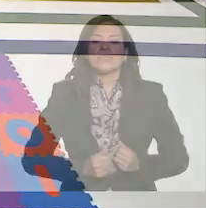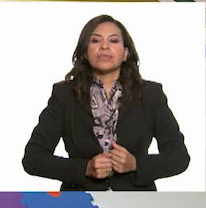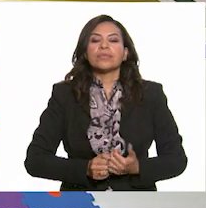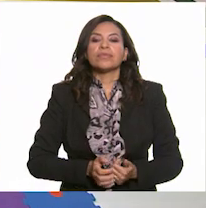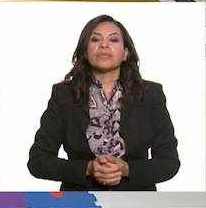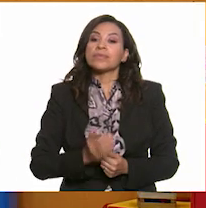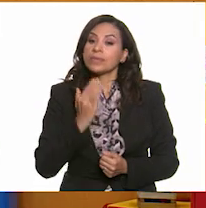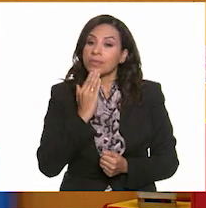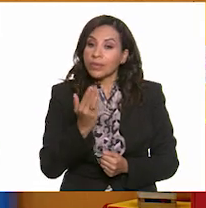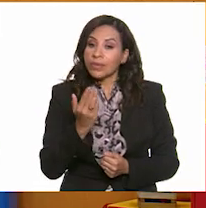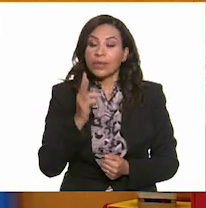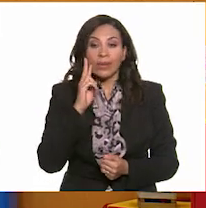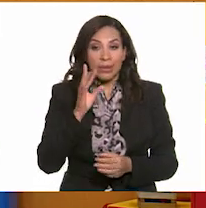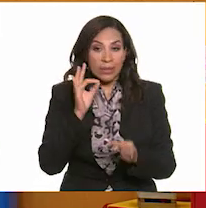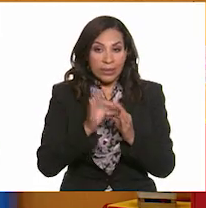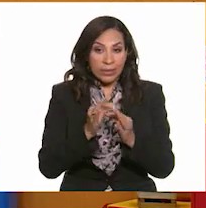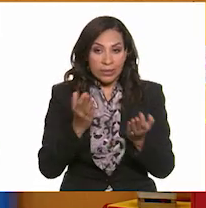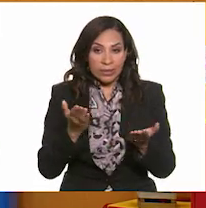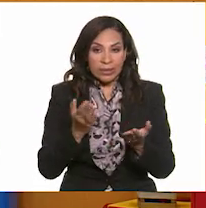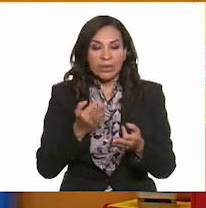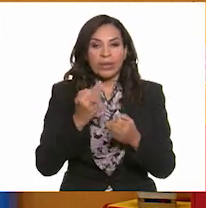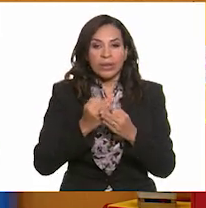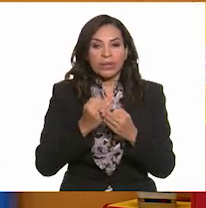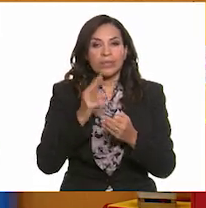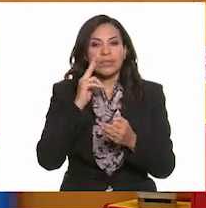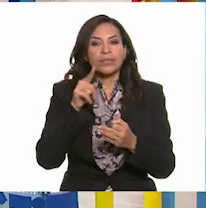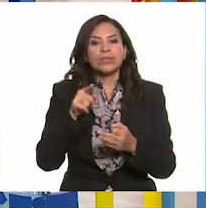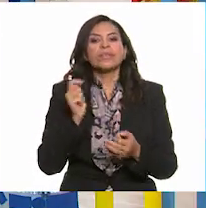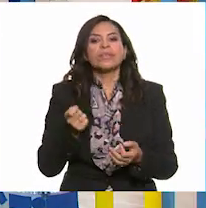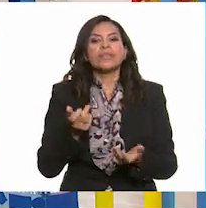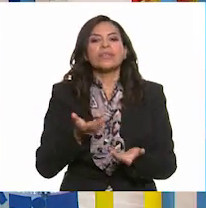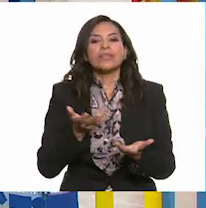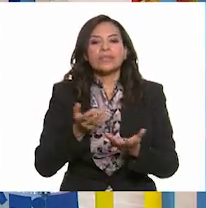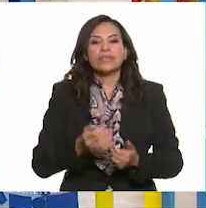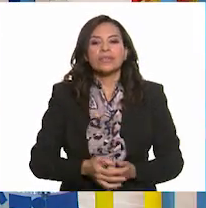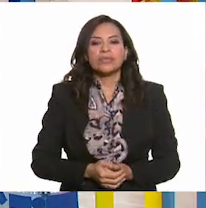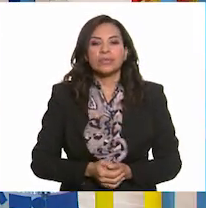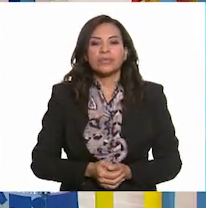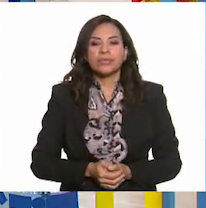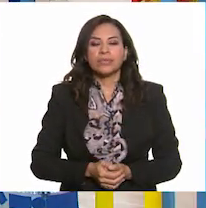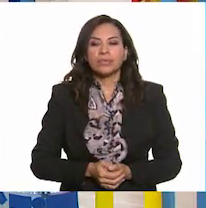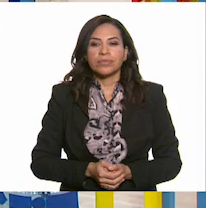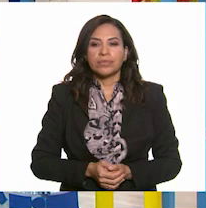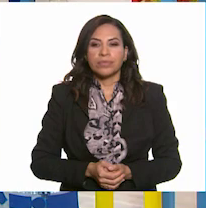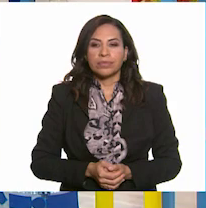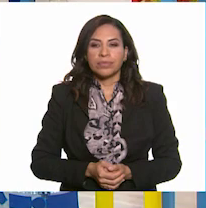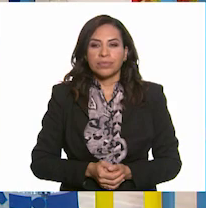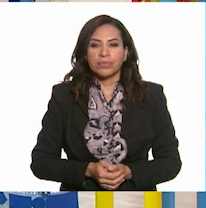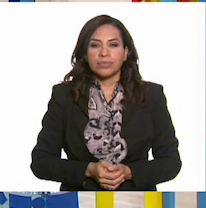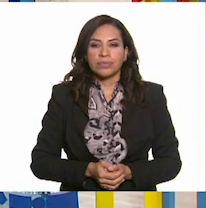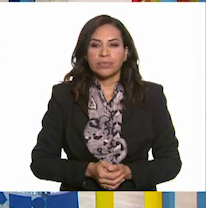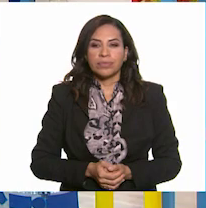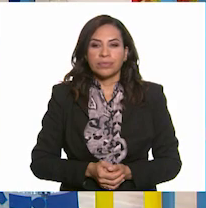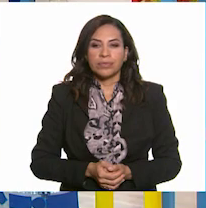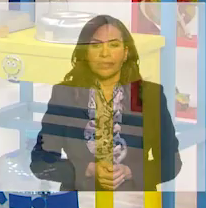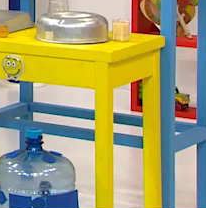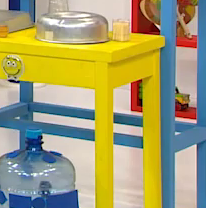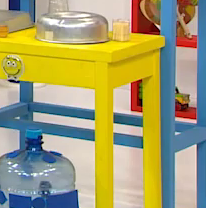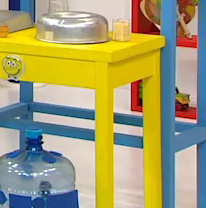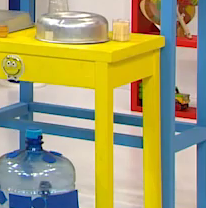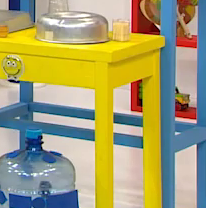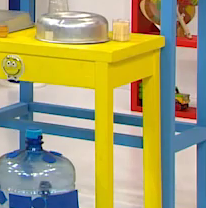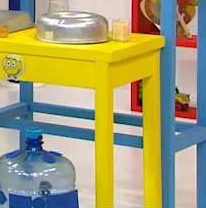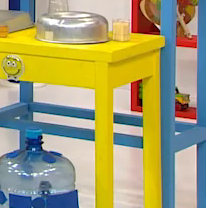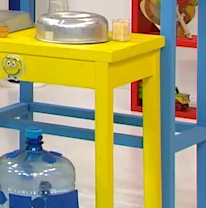¡Ah, muy bien! ¿Listo? A ver, hazlo tú, Pepe. Va. Una, dos, tres.